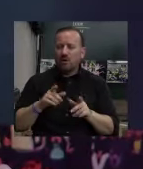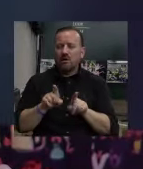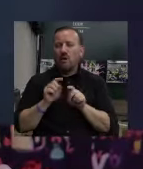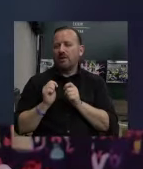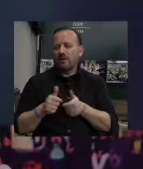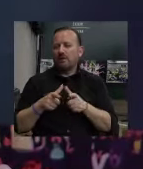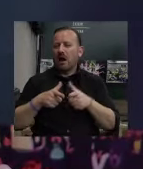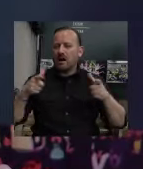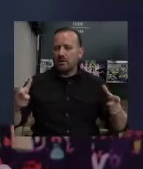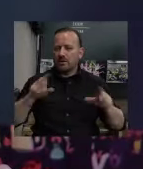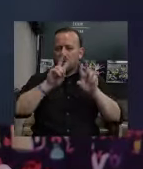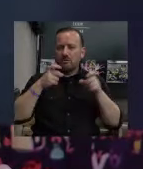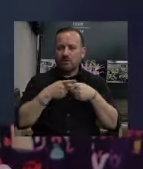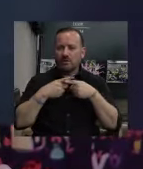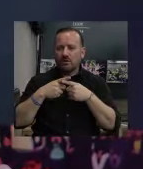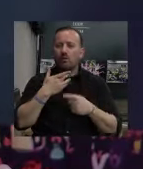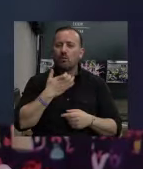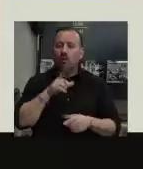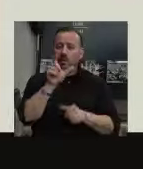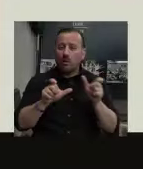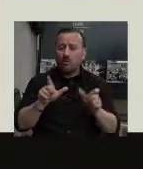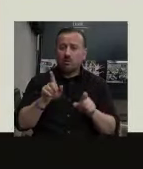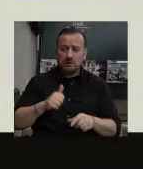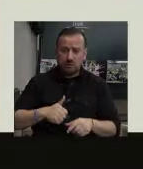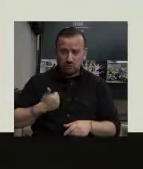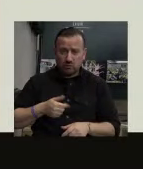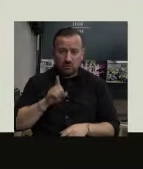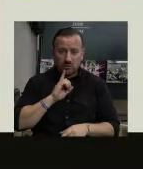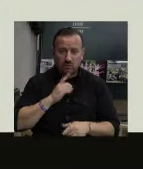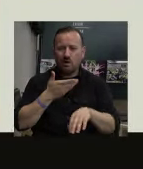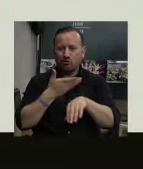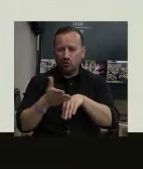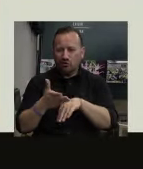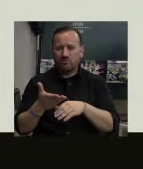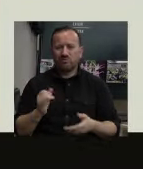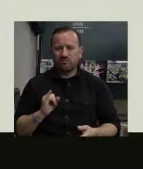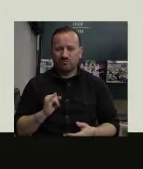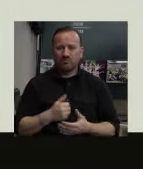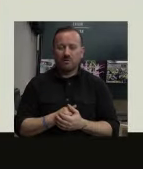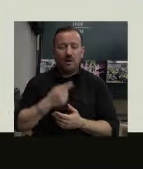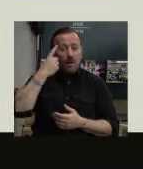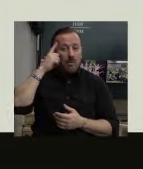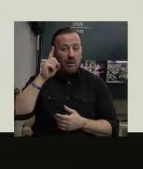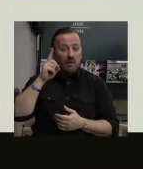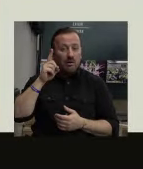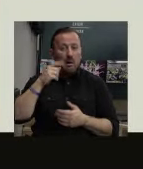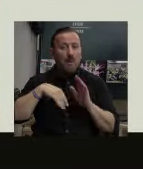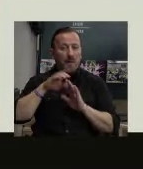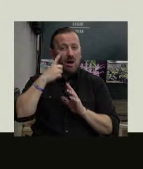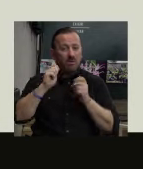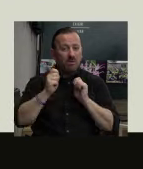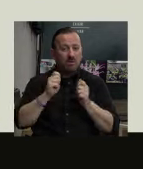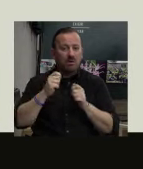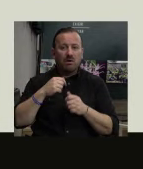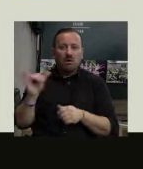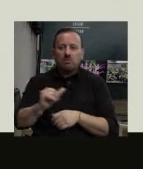temas sociales porque gente con voluntad es la que sobra pero nada más peligroso que no saber